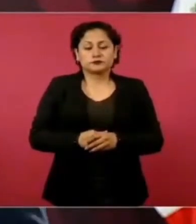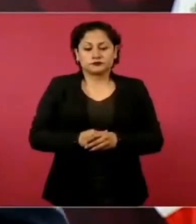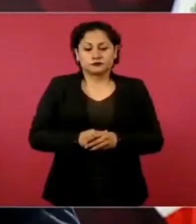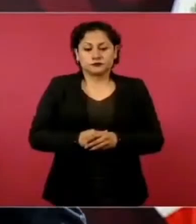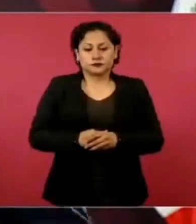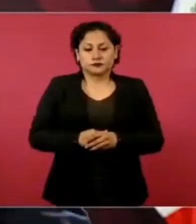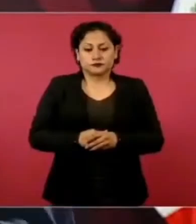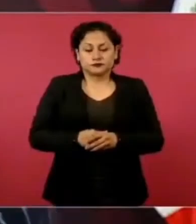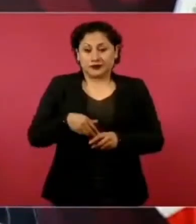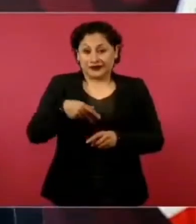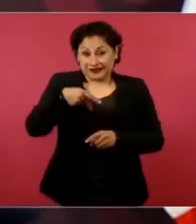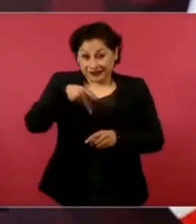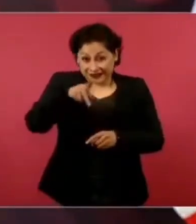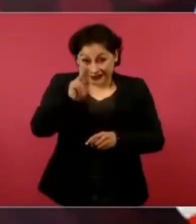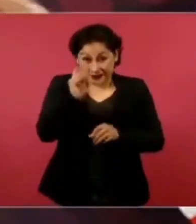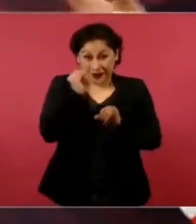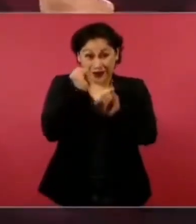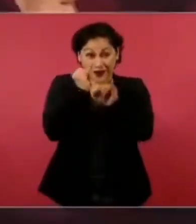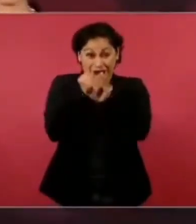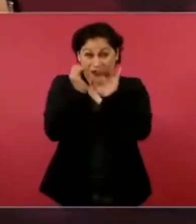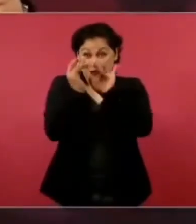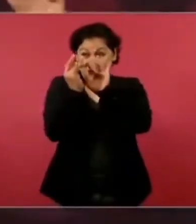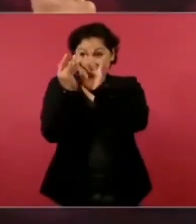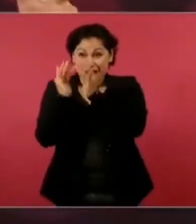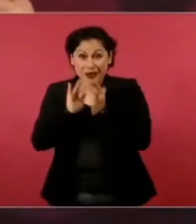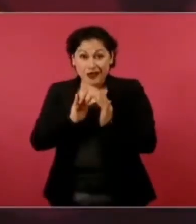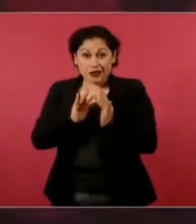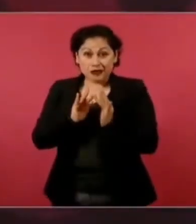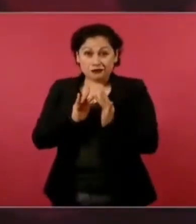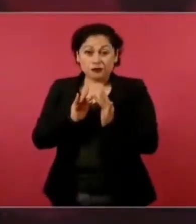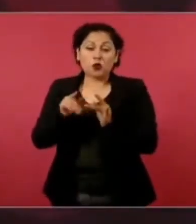Pero las redes, bueno, era lo que había.